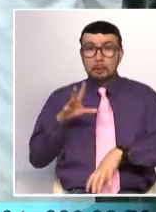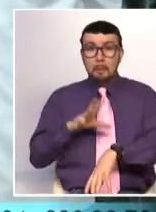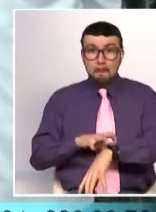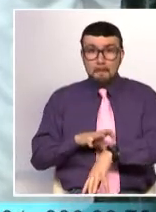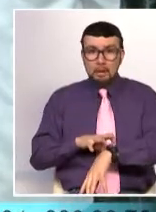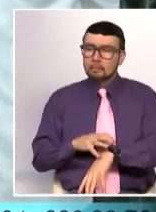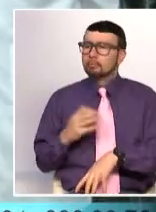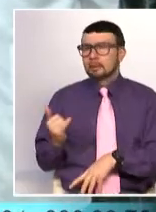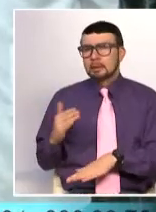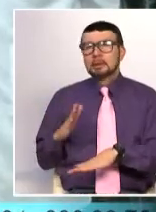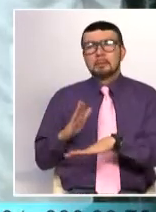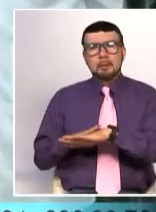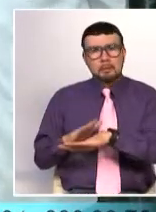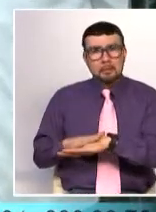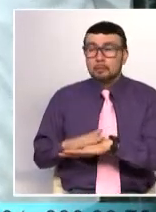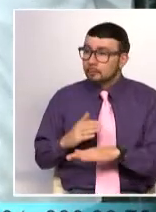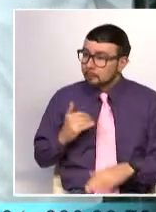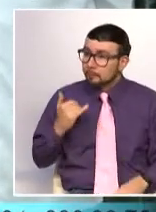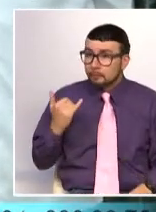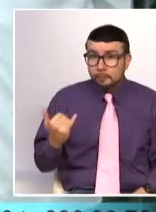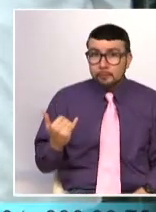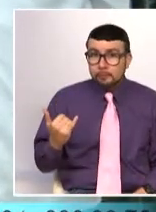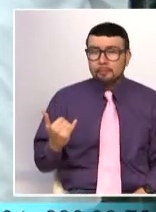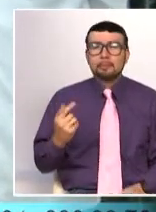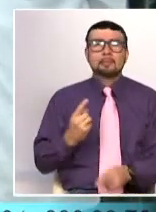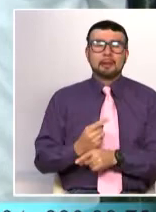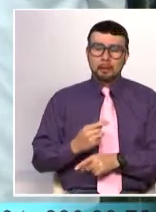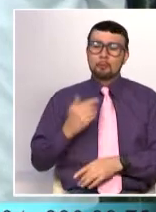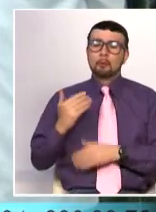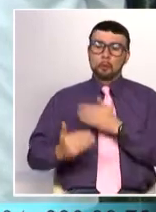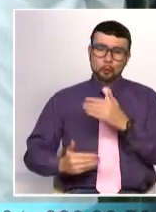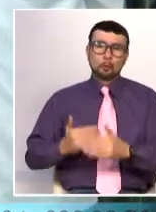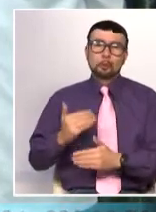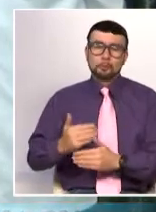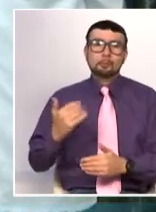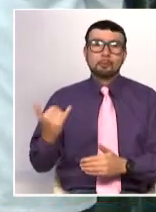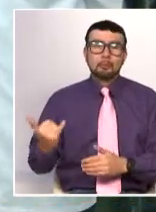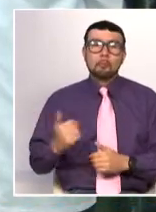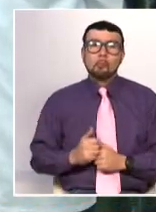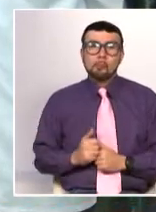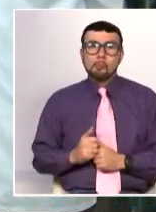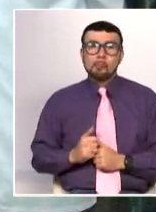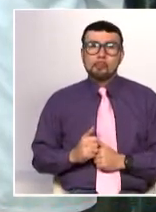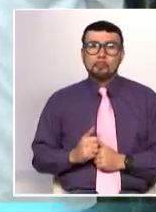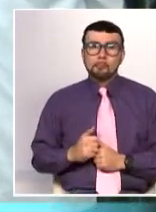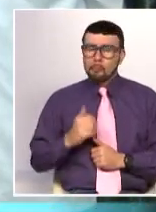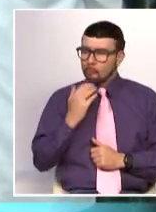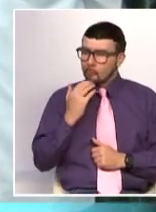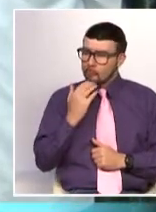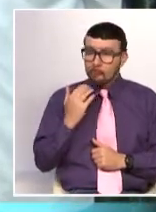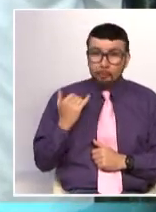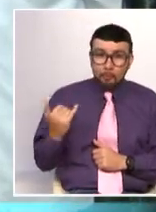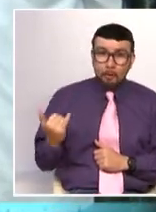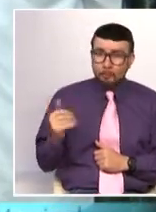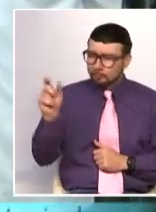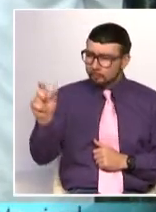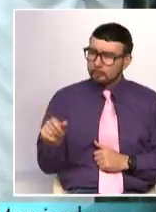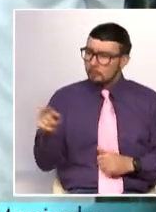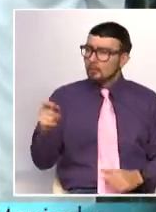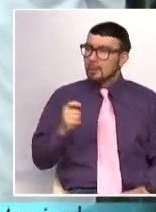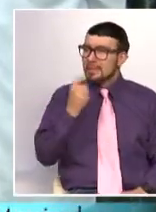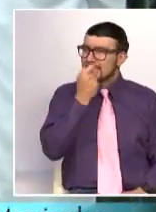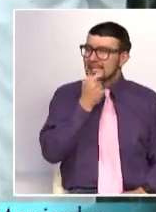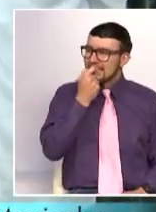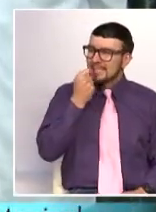permitir determinar esos procesos ahora porque la odontología como primera